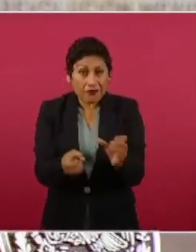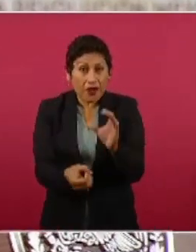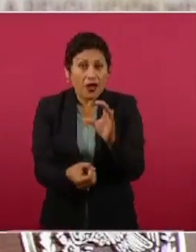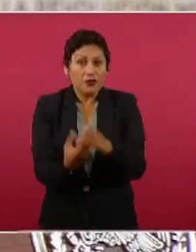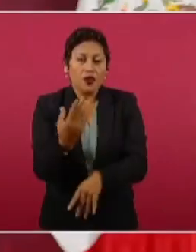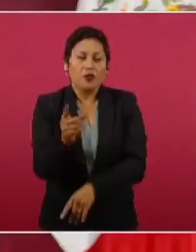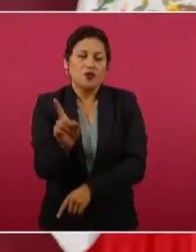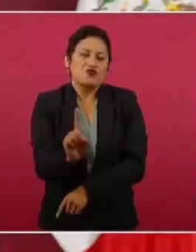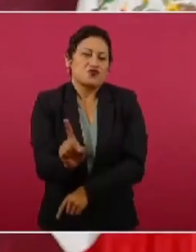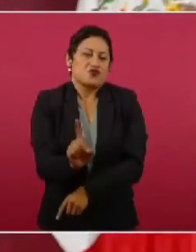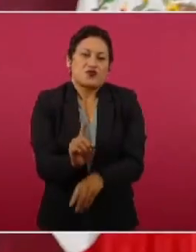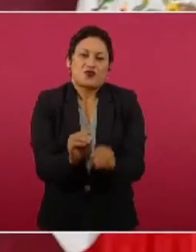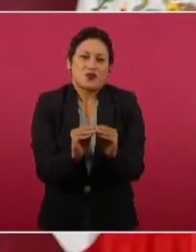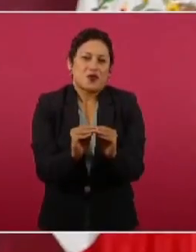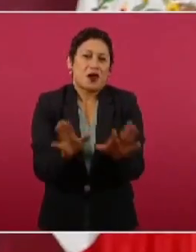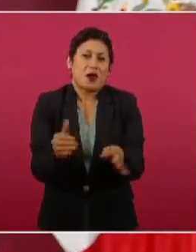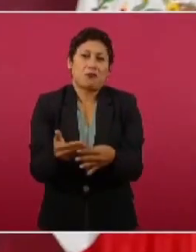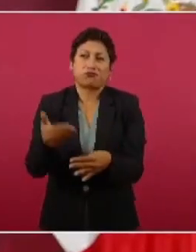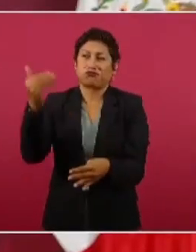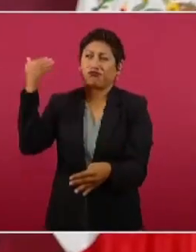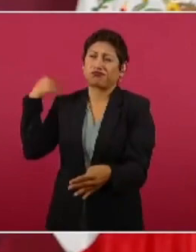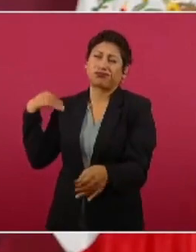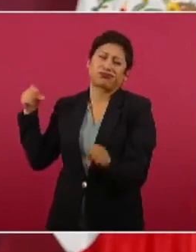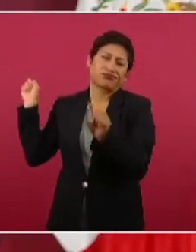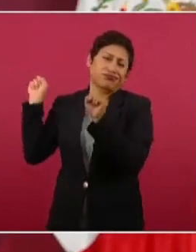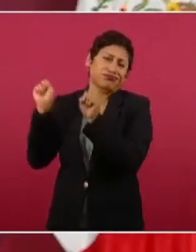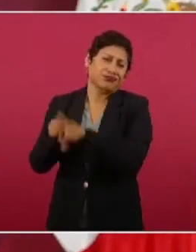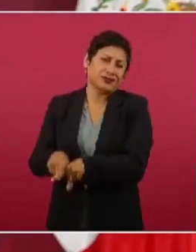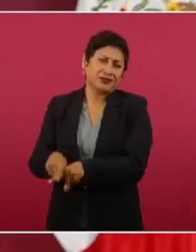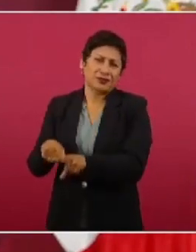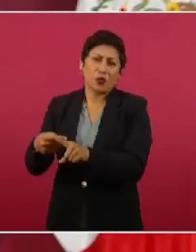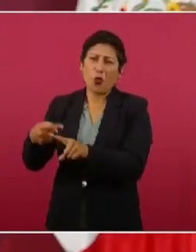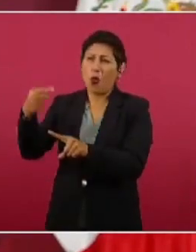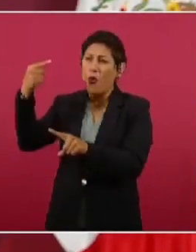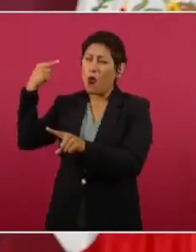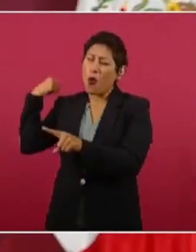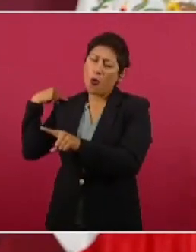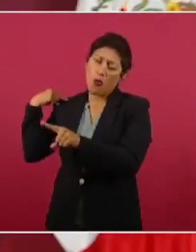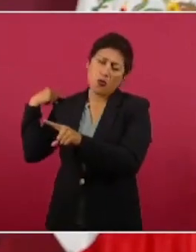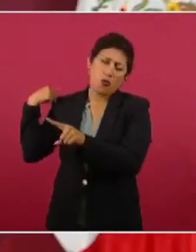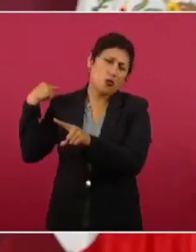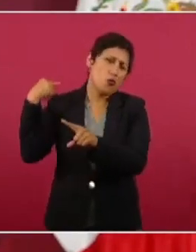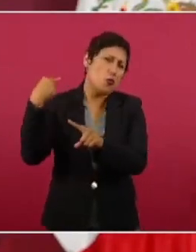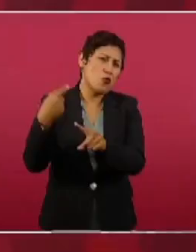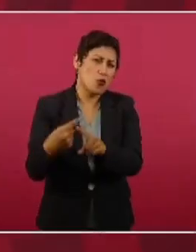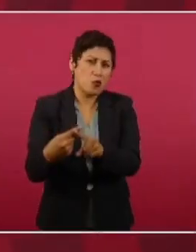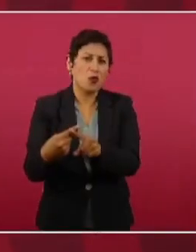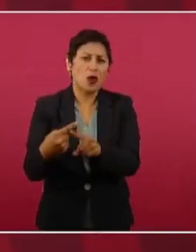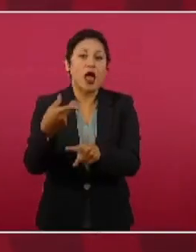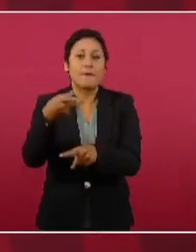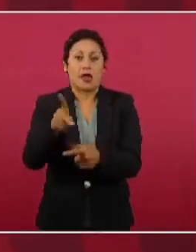hace más evidente. Pero durante mucho tiempo los medios